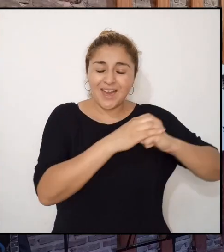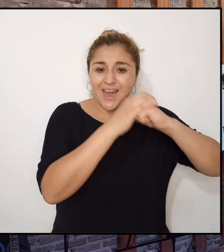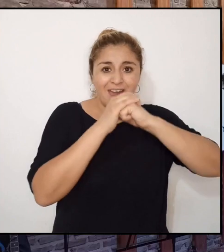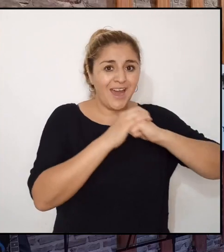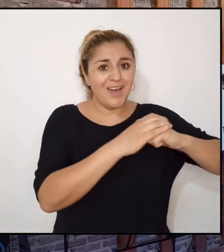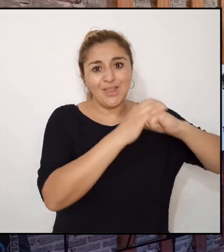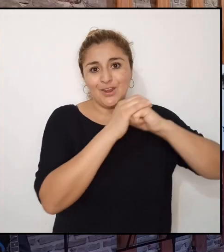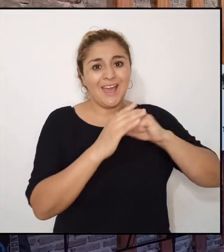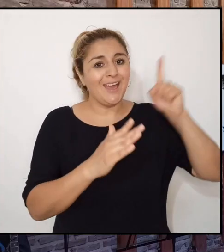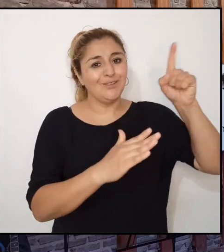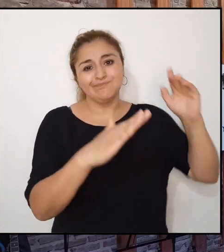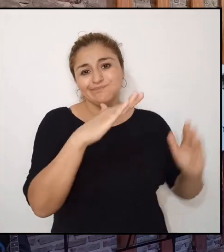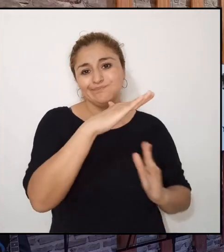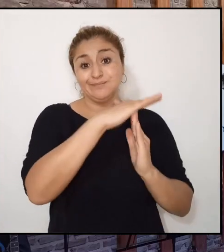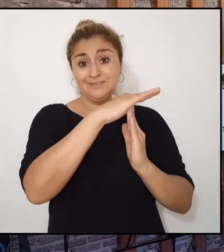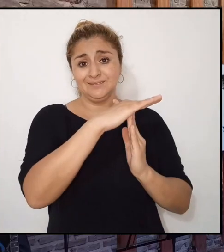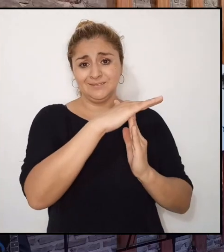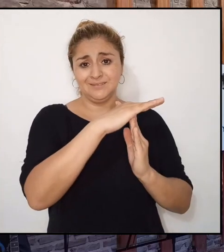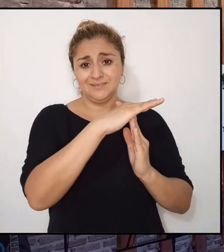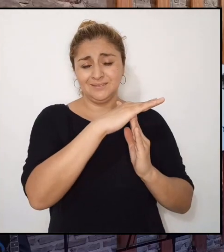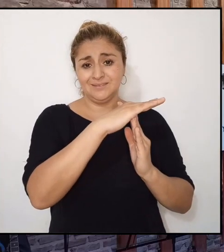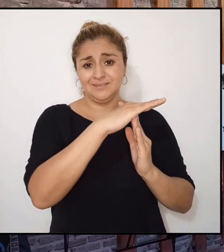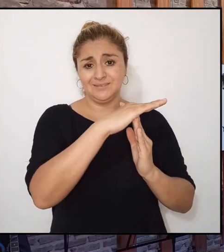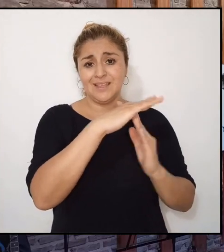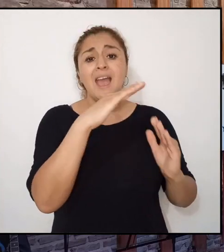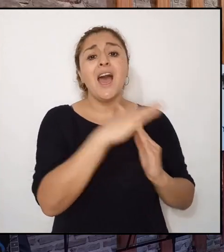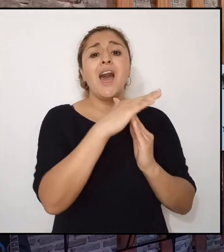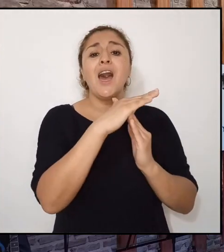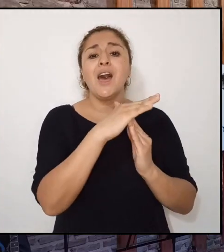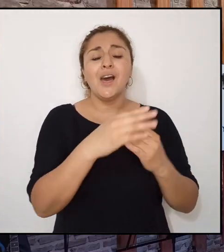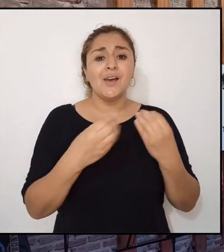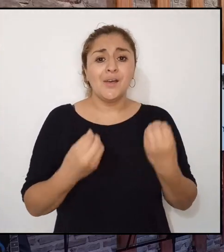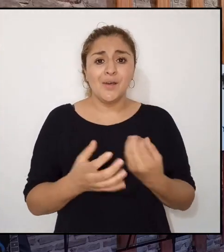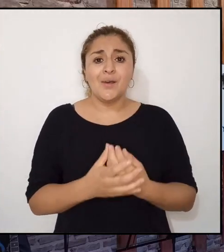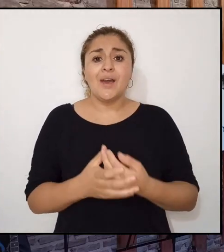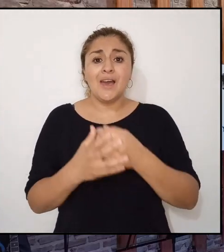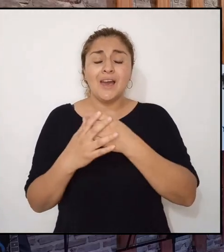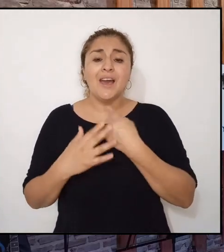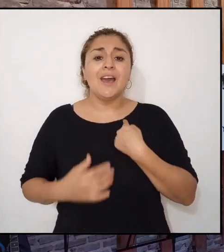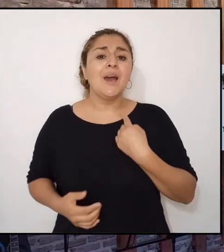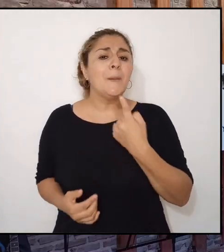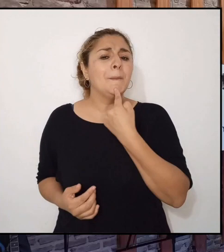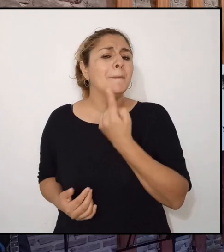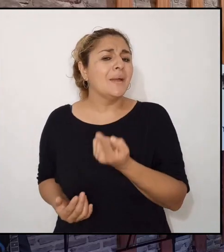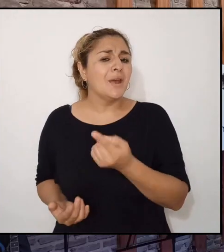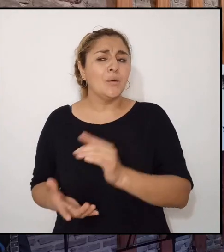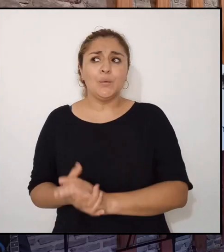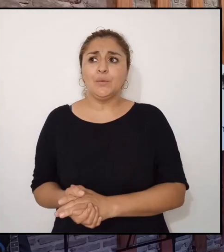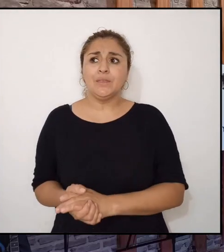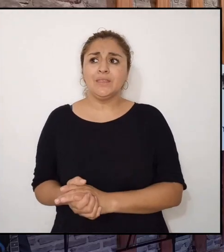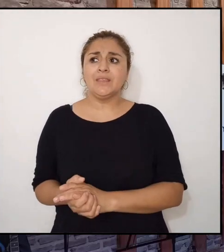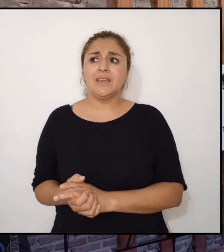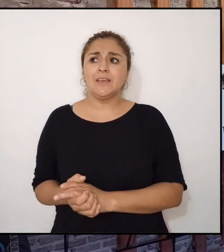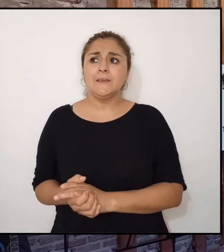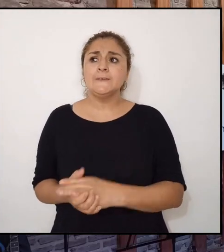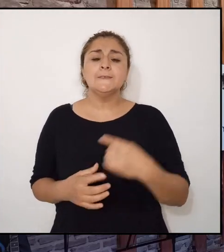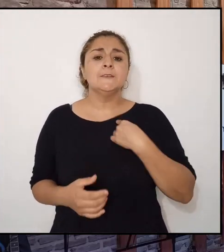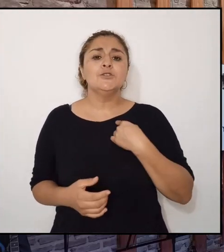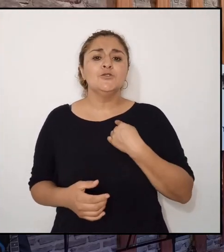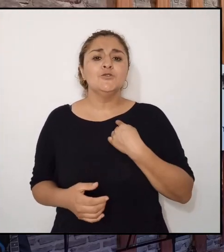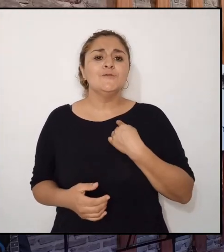su presencia. Entonces, ante esta pregunta, ¿por qué me buscas? Yo quiero decirle al Señor, porque quiero conocerte